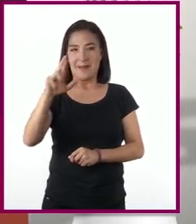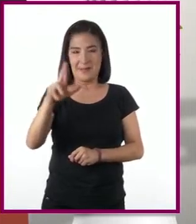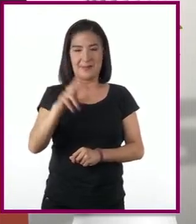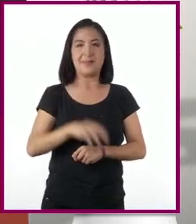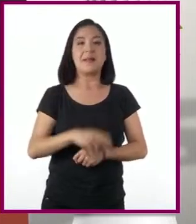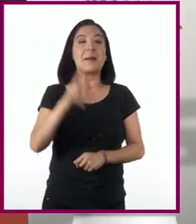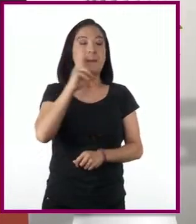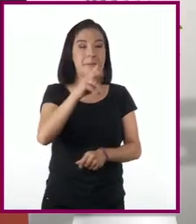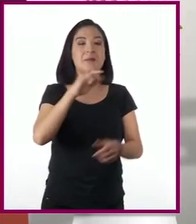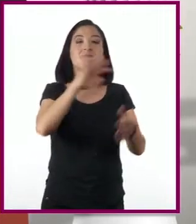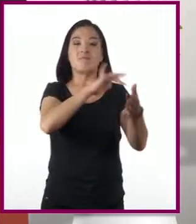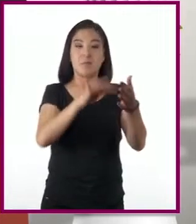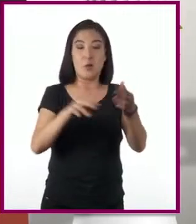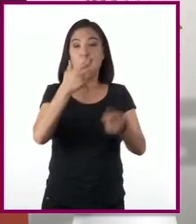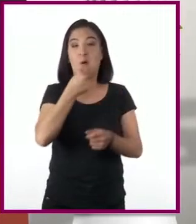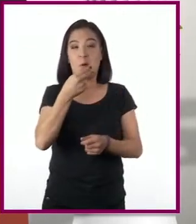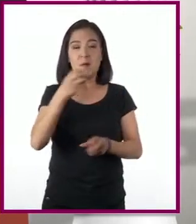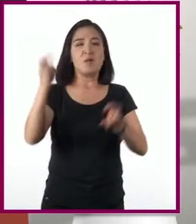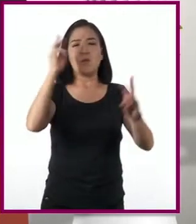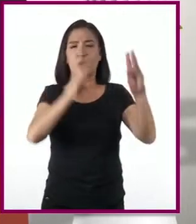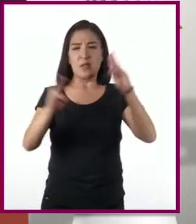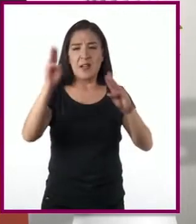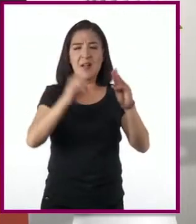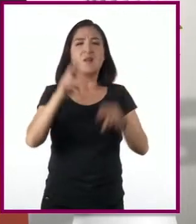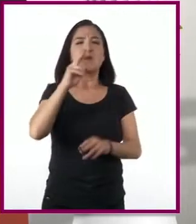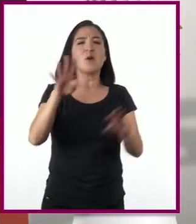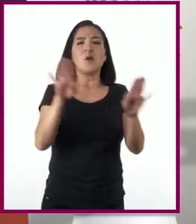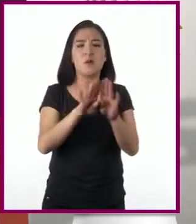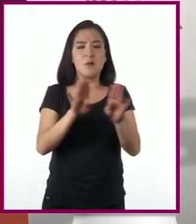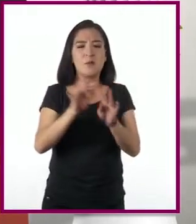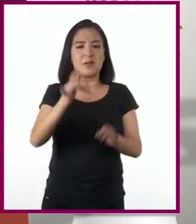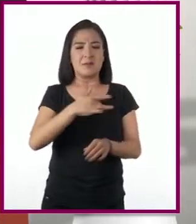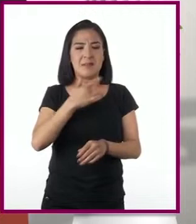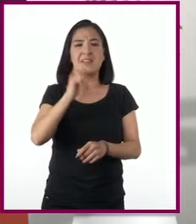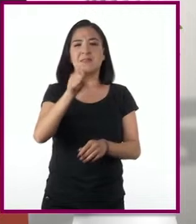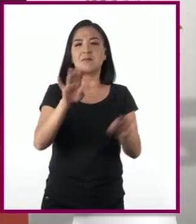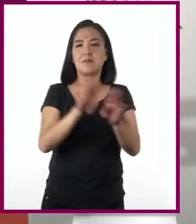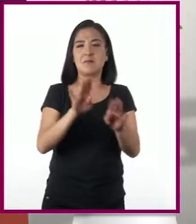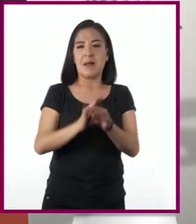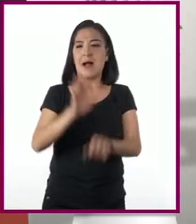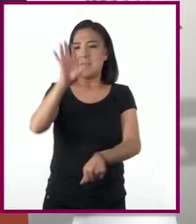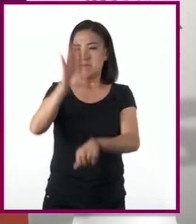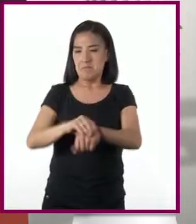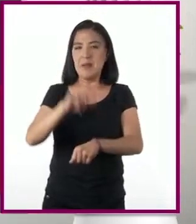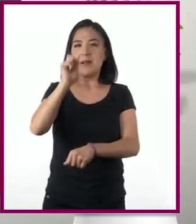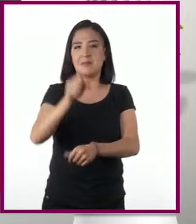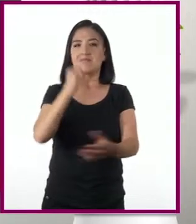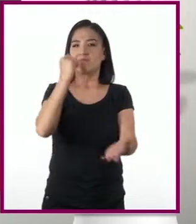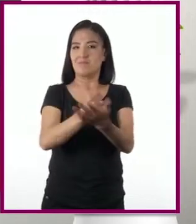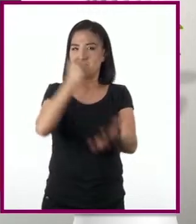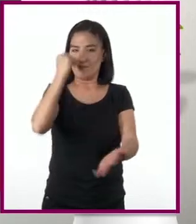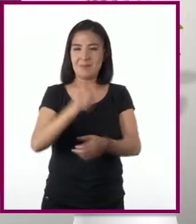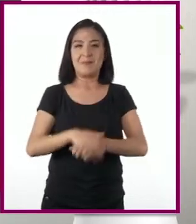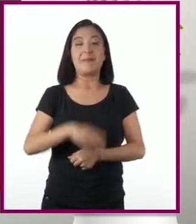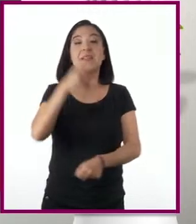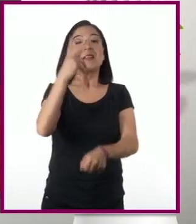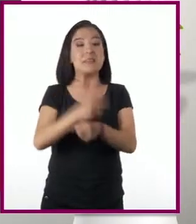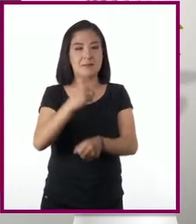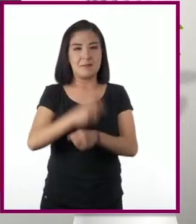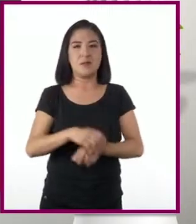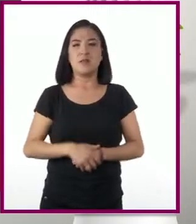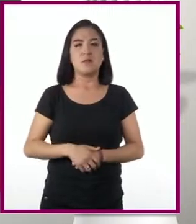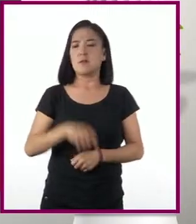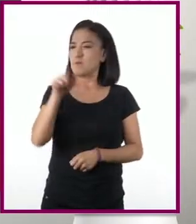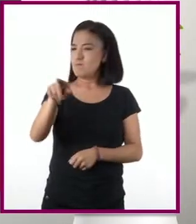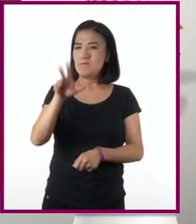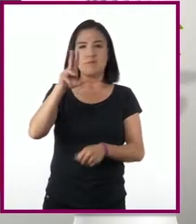Primero, el hombre montaña no saldrá de nuestro dominio sin una licencia nuestra con nuestro gran sello. Segundo, no le